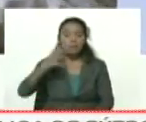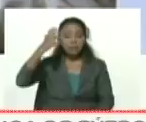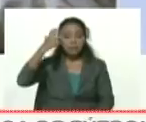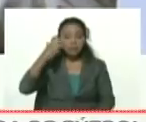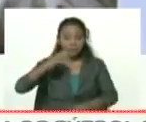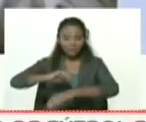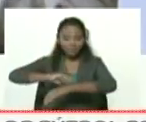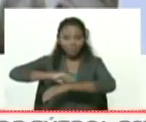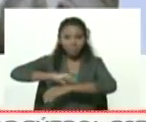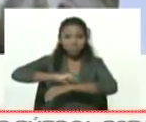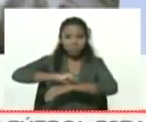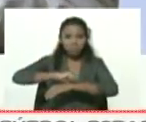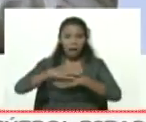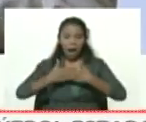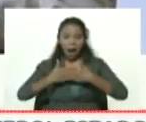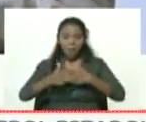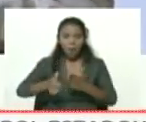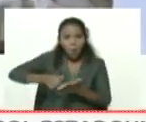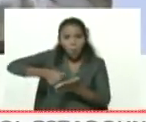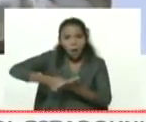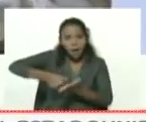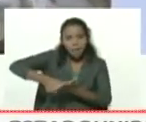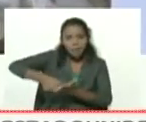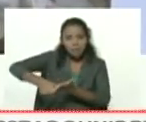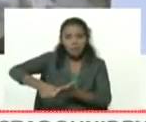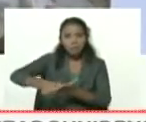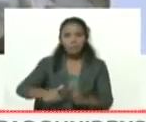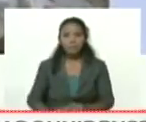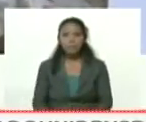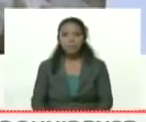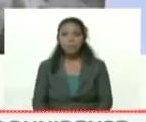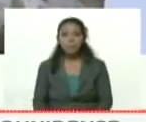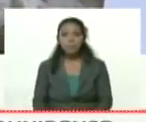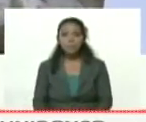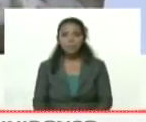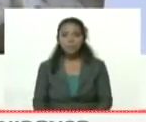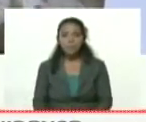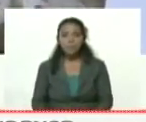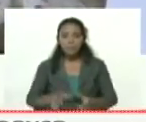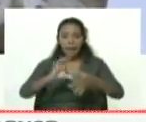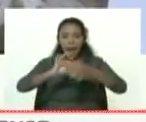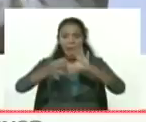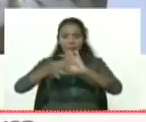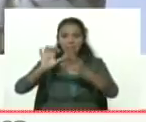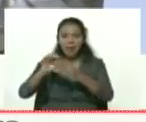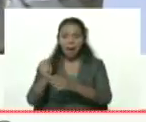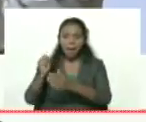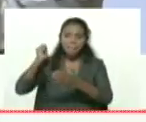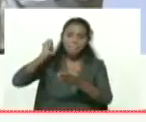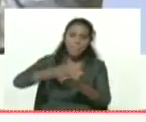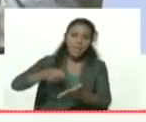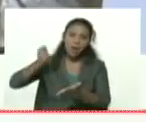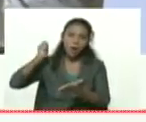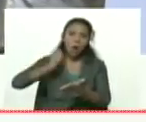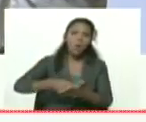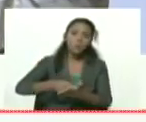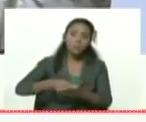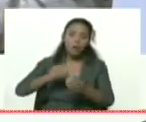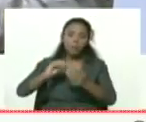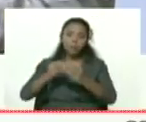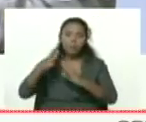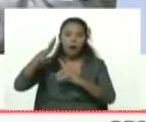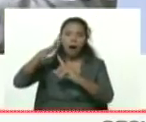carne abrió huellas metálicas. La cadena ni el pico ahogaron una